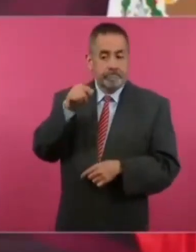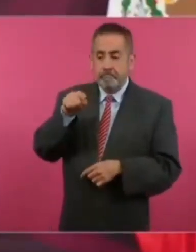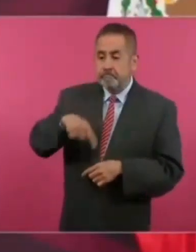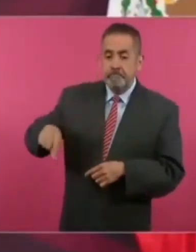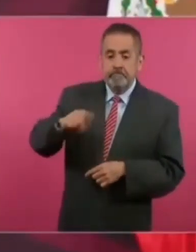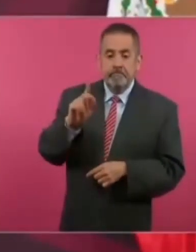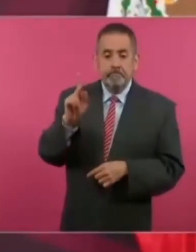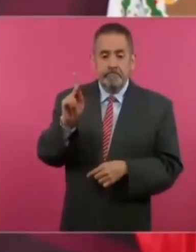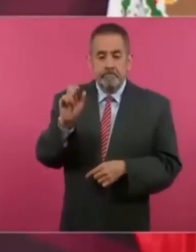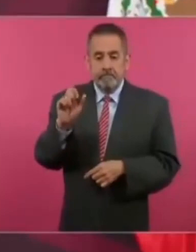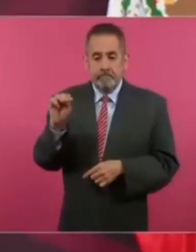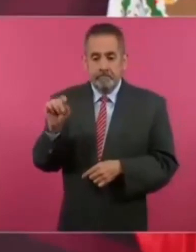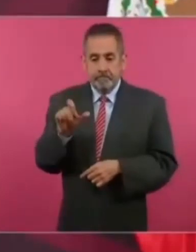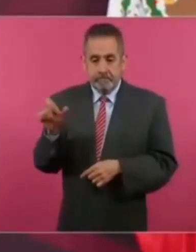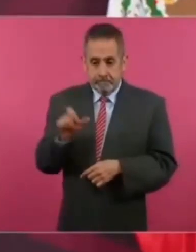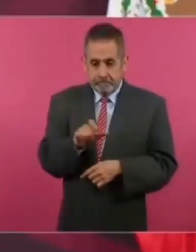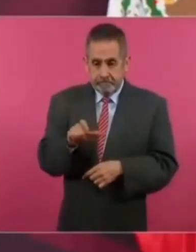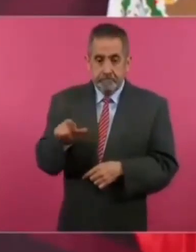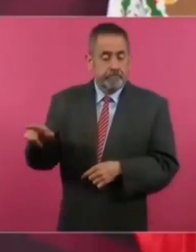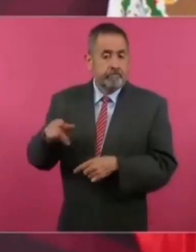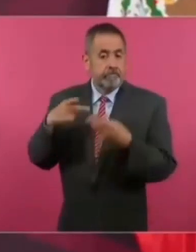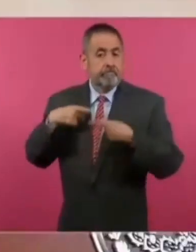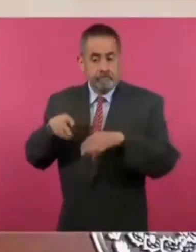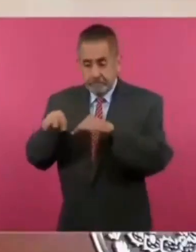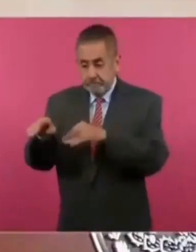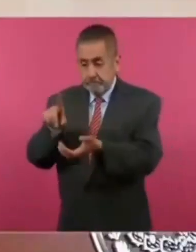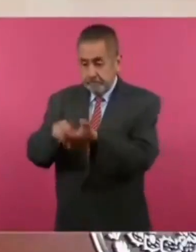de Pemex que votaban por el PAN?